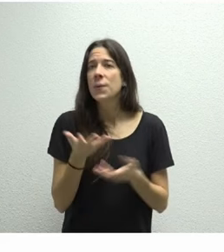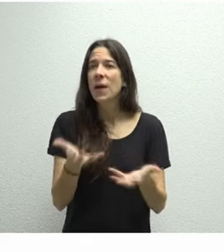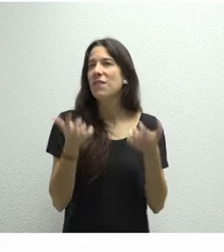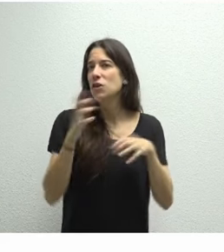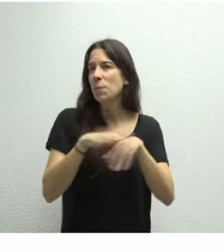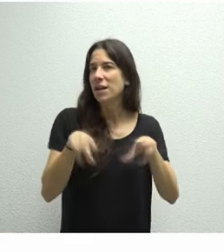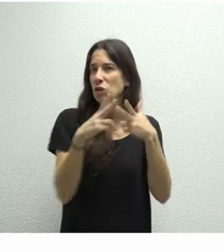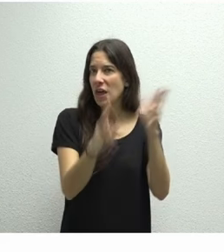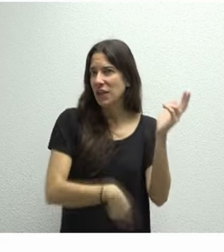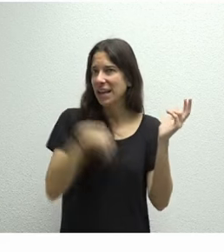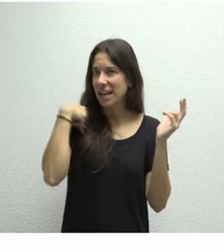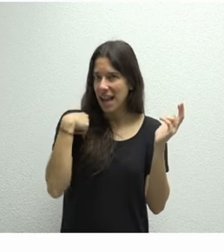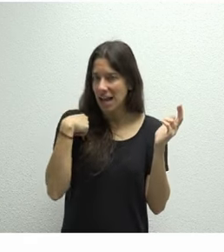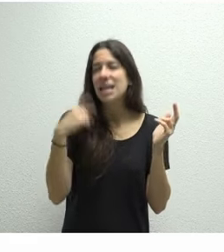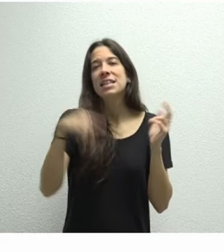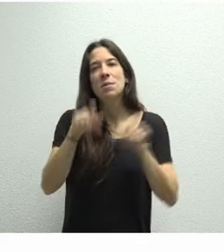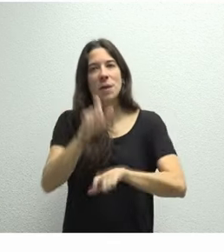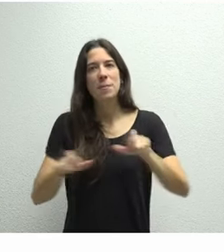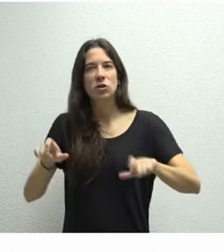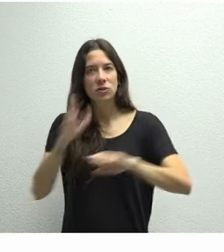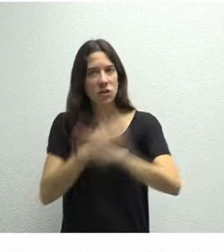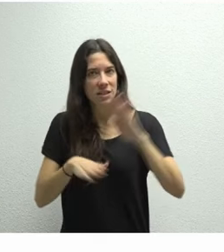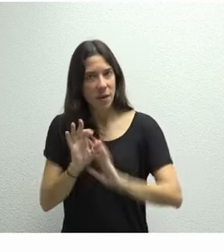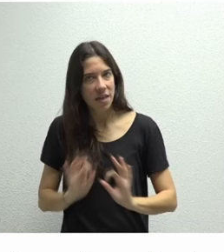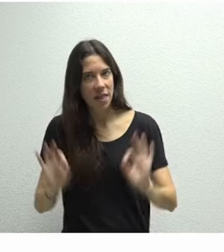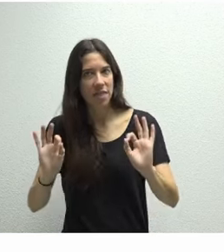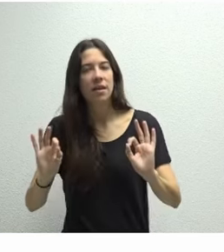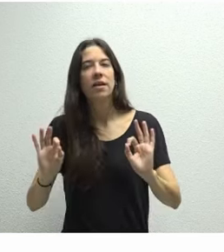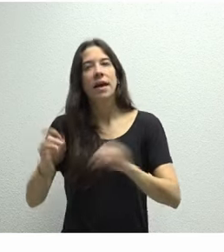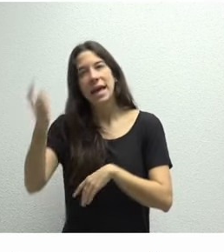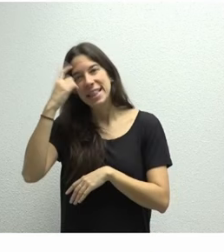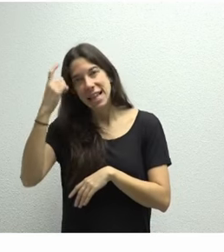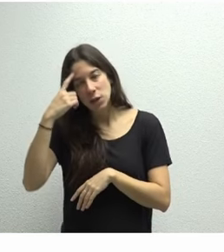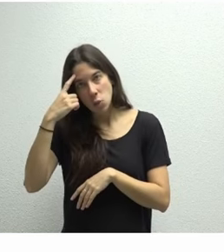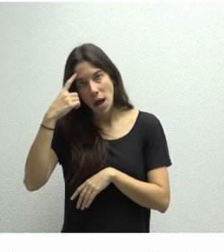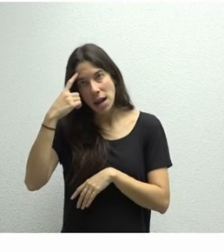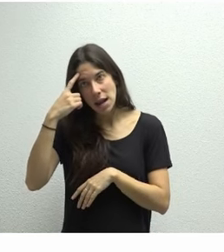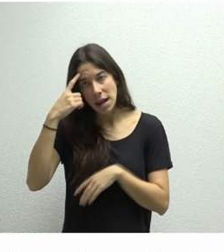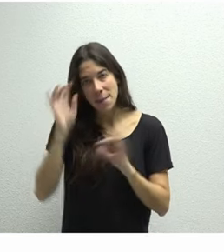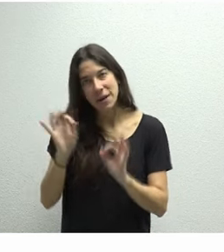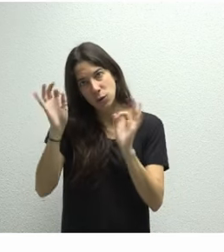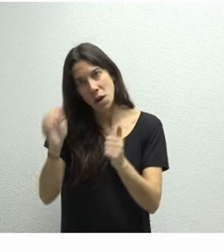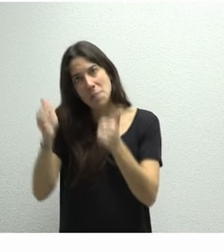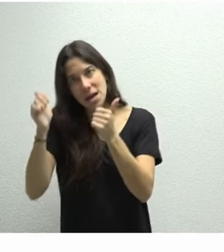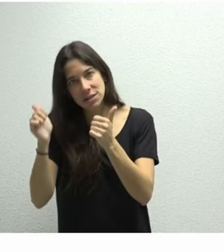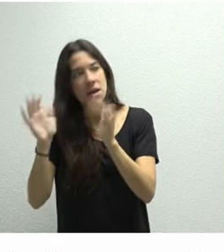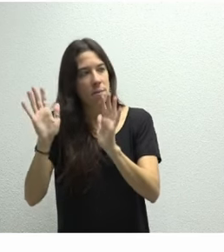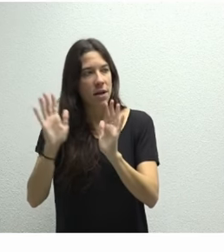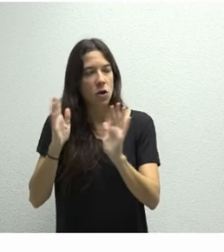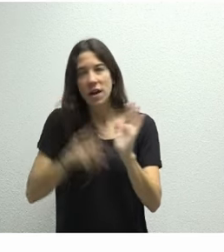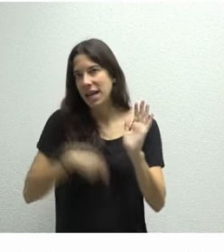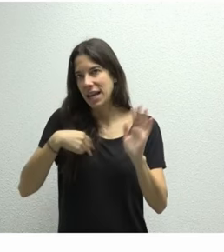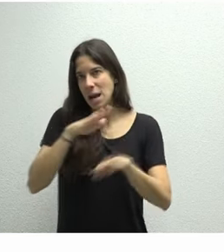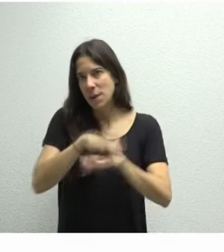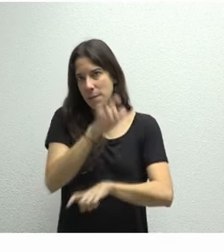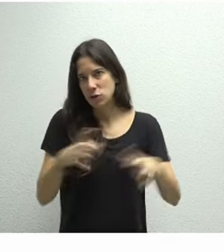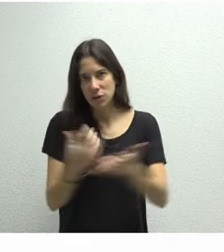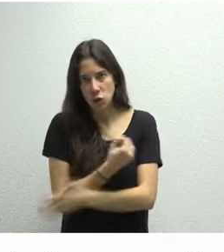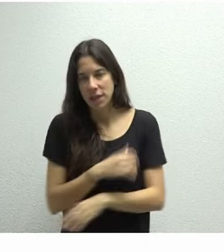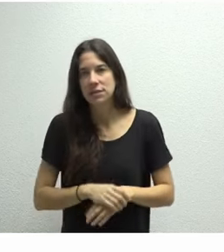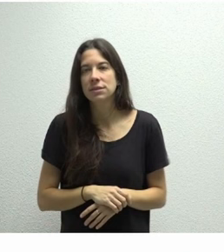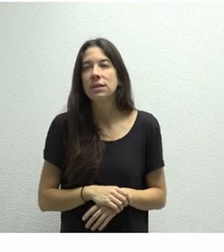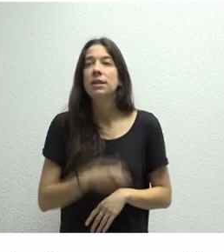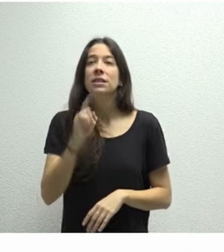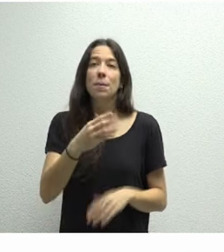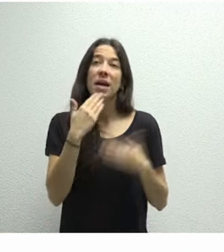ahora diré para las personas con discapacidad intelectual no más en particular pero eh Para todos no eh Gracias